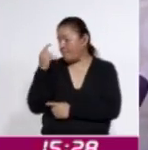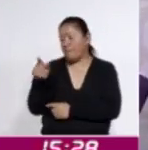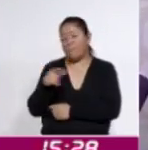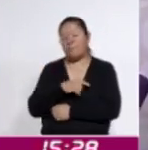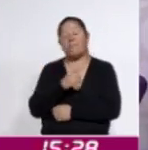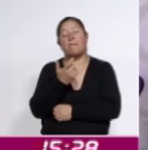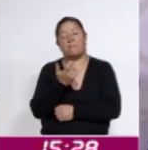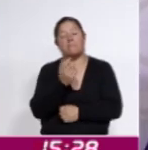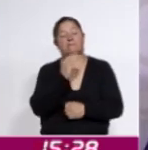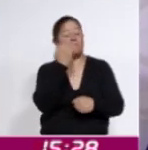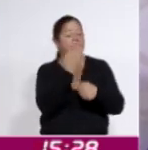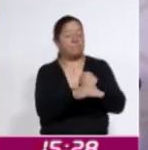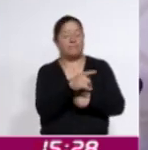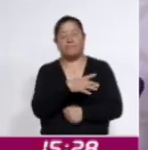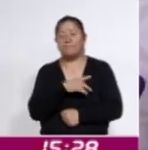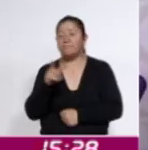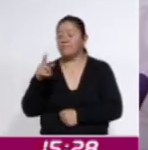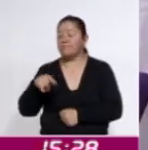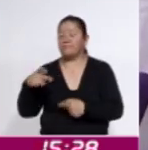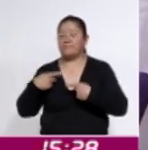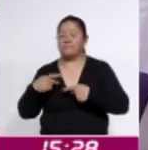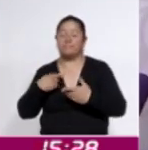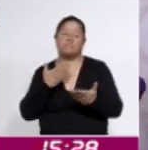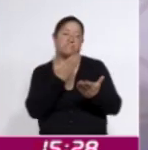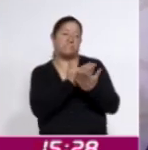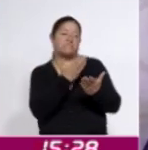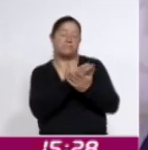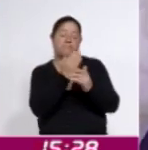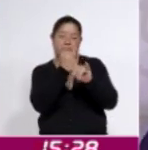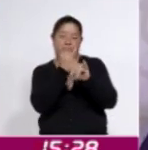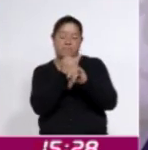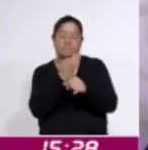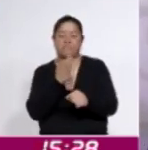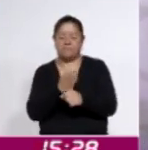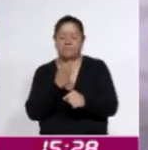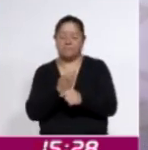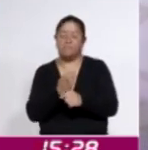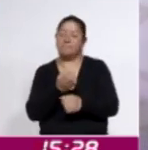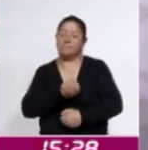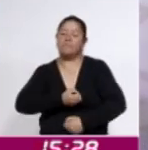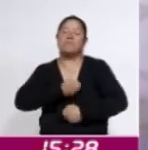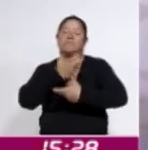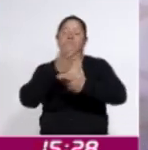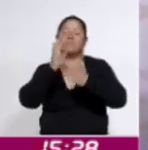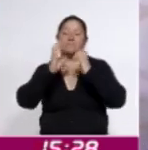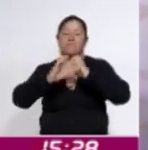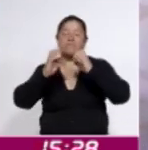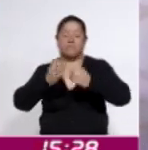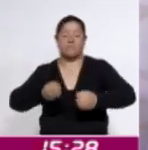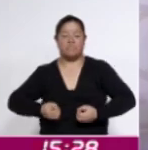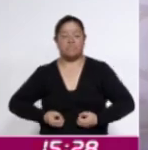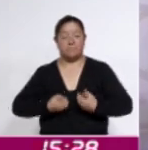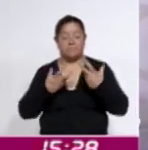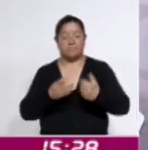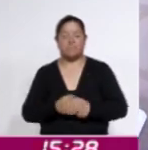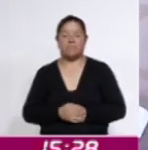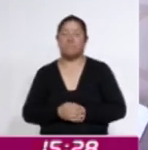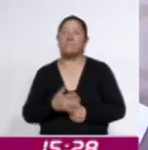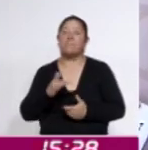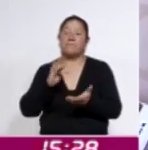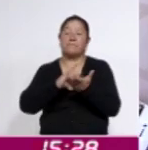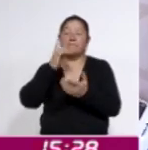que la gente lo ha estado apoyando mucho a través de las redes sociales y plataformas digitales. Ahorita se los vamos a interpretar en vivo, a punto de subir al escenario, gracias a Dios, un año más aquí en